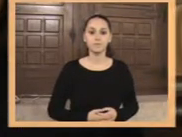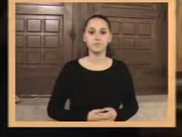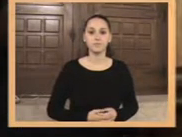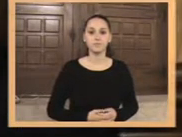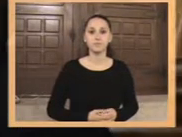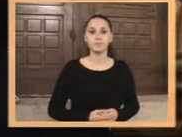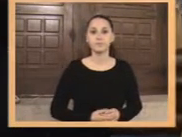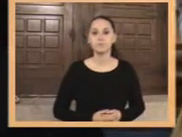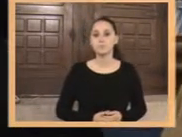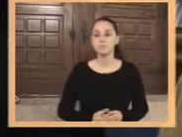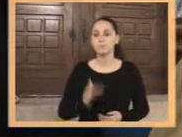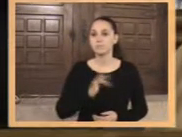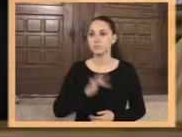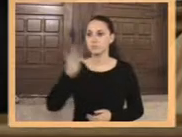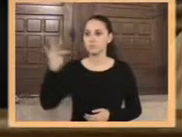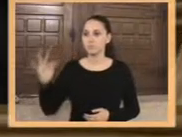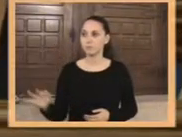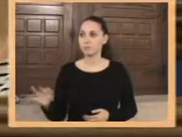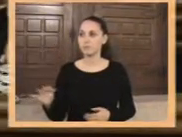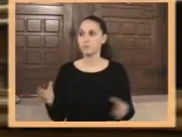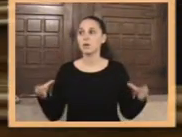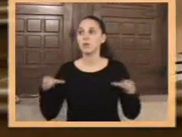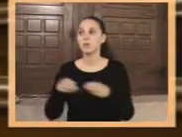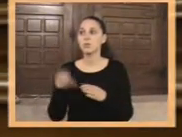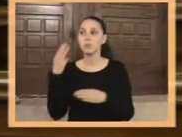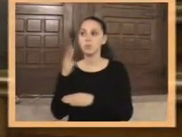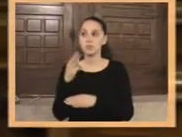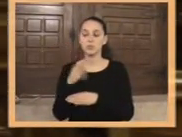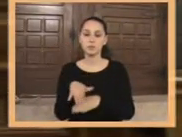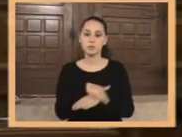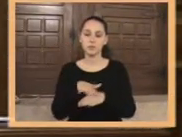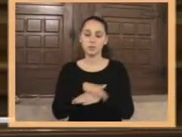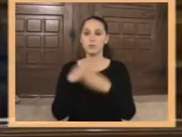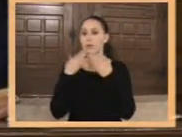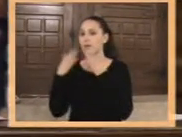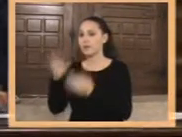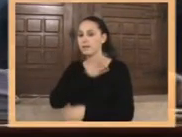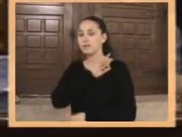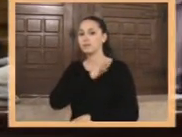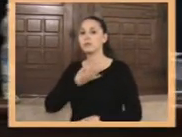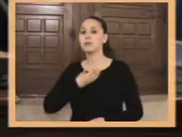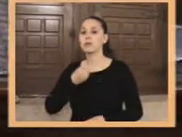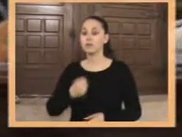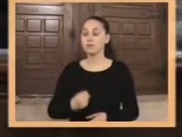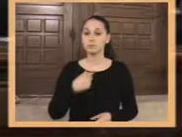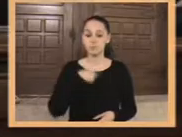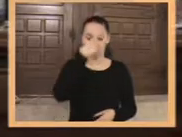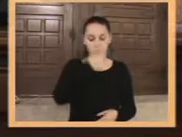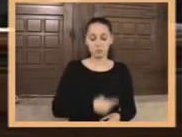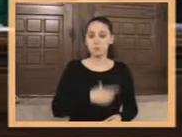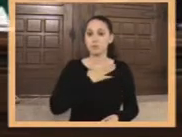Izquierdo, tiene la palabra el señor portavoz del Gobierno. Muchas gracias, señor alcalde. Personalmente, me